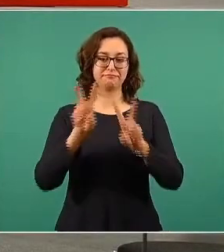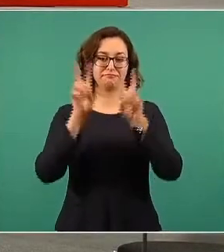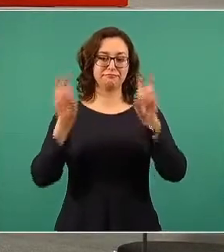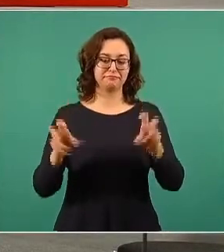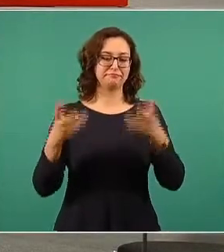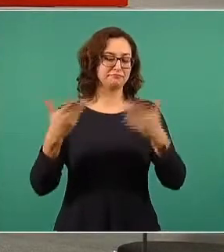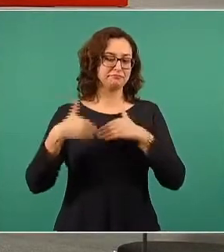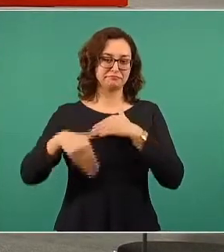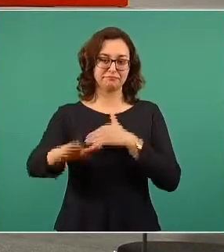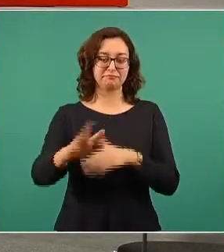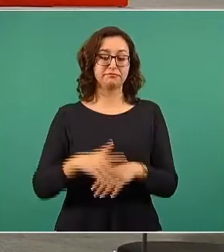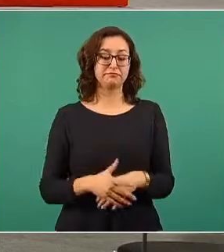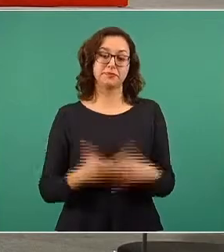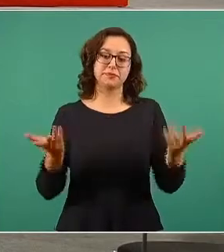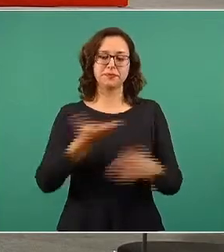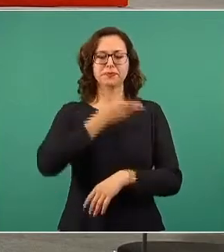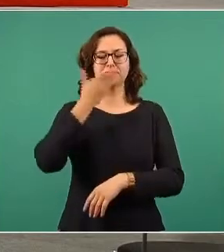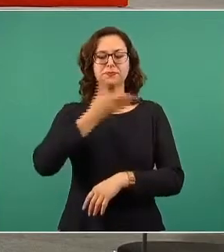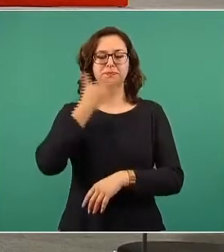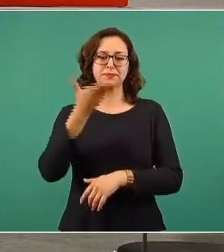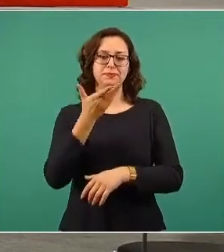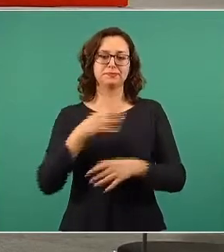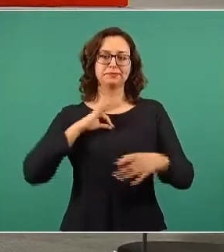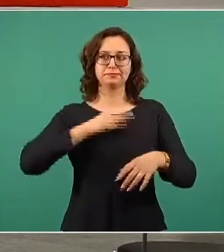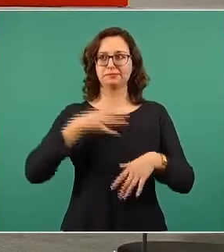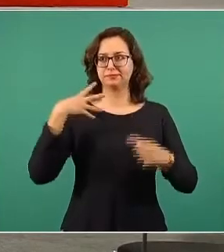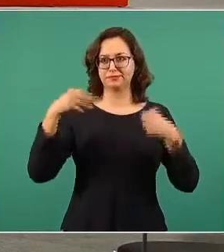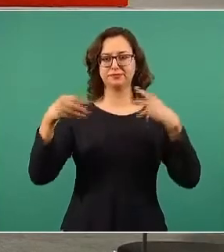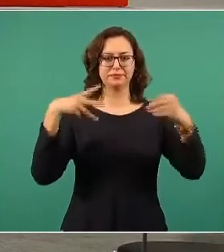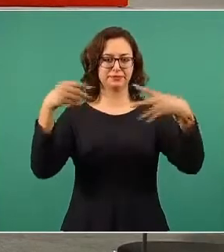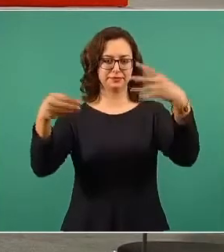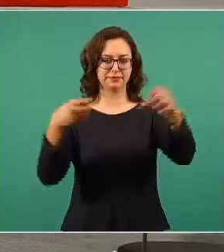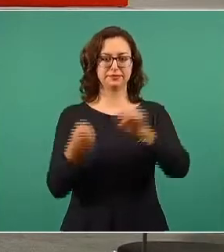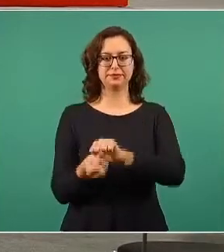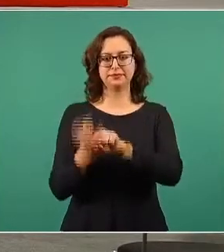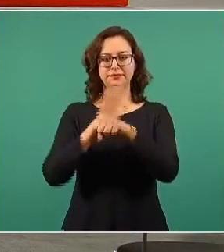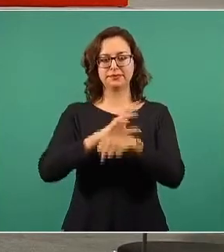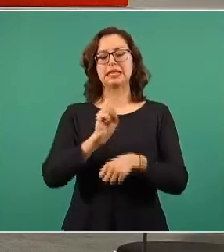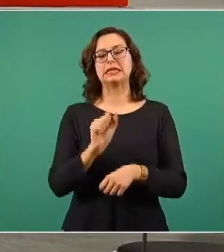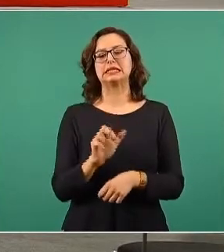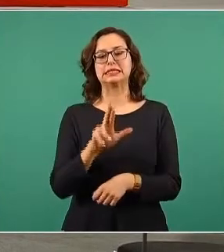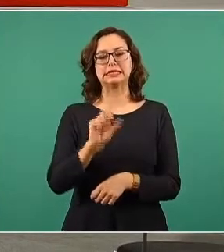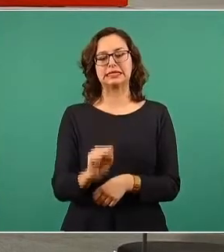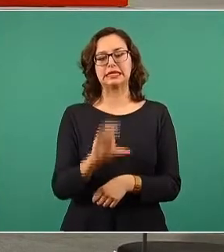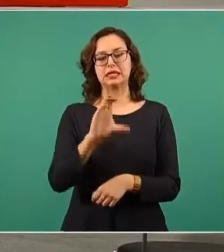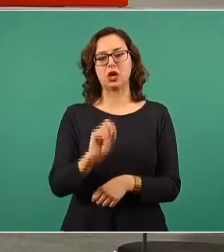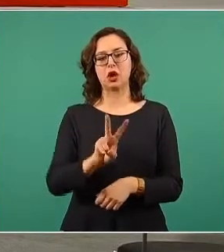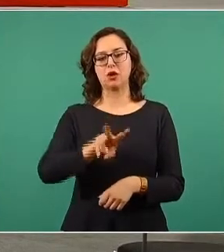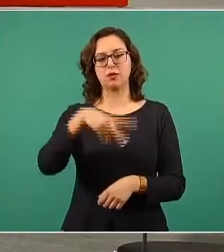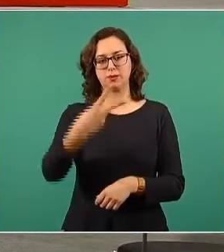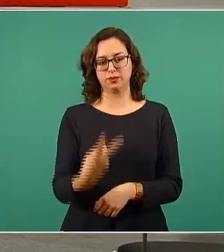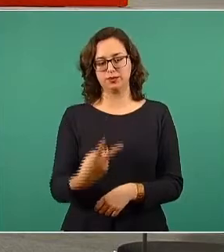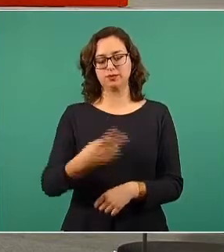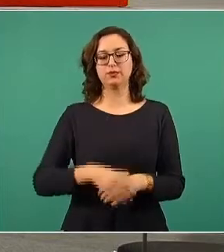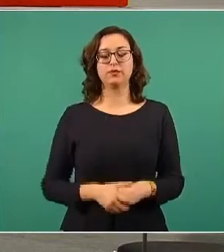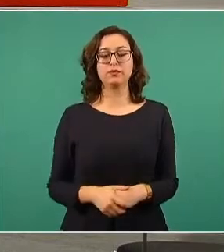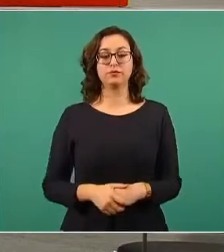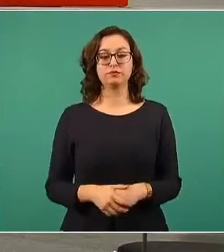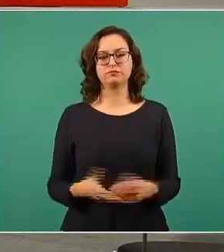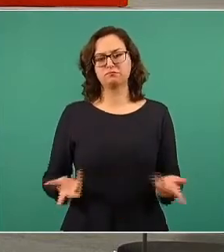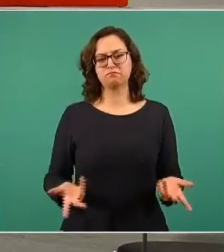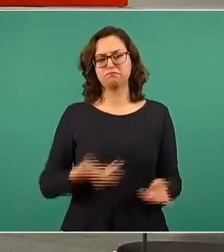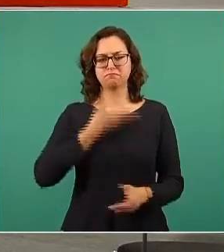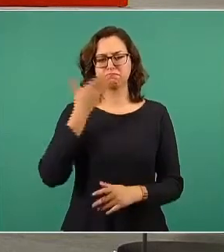SARS-CoV-2. Y, como es costumbre, vamos a tener dos secciones convencionales o